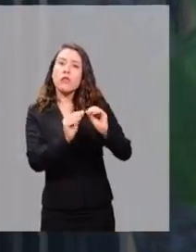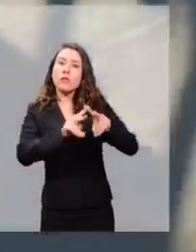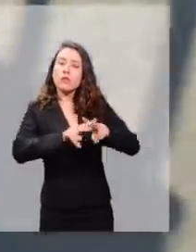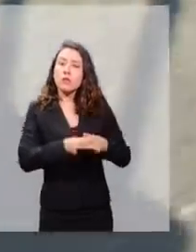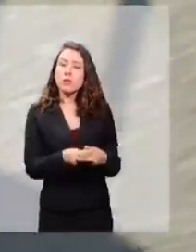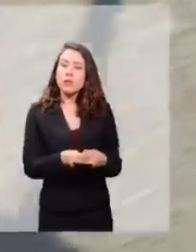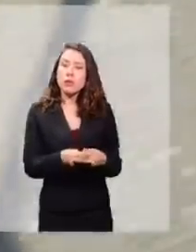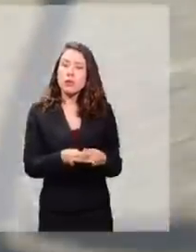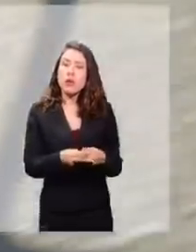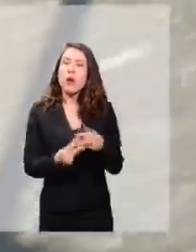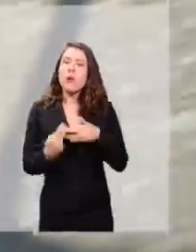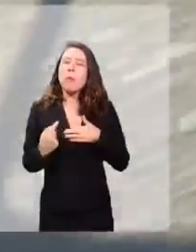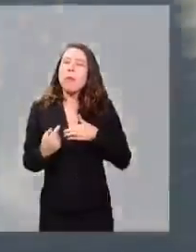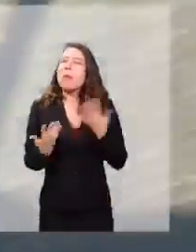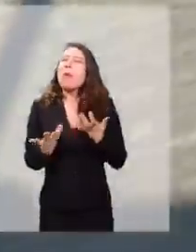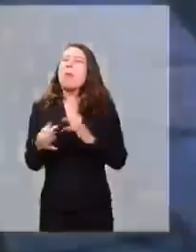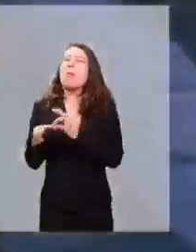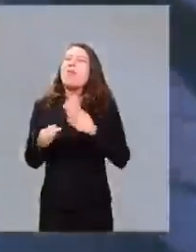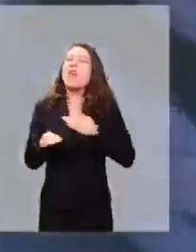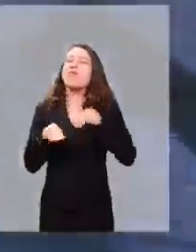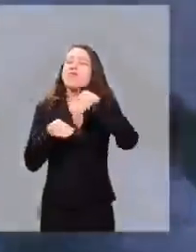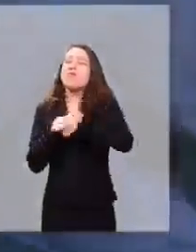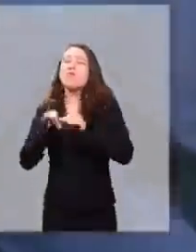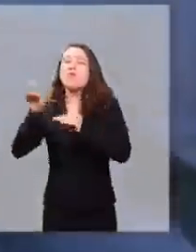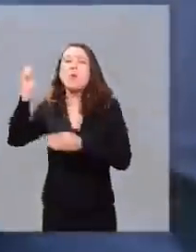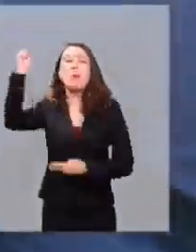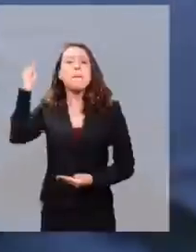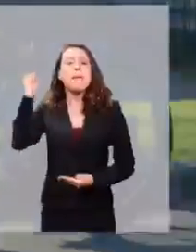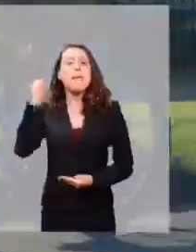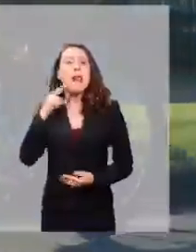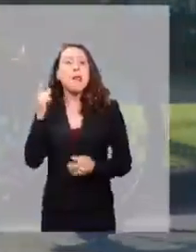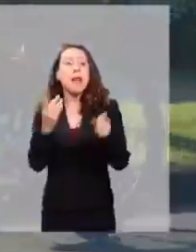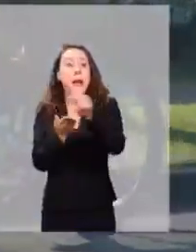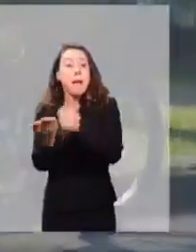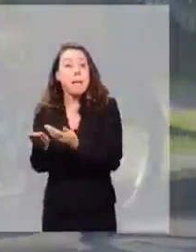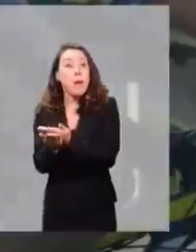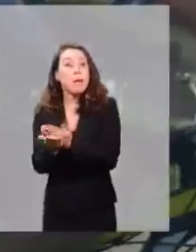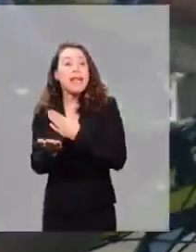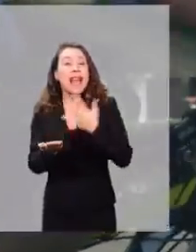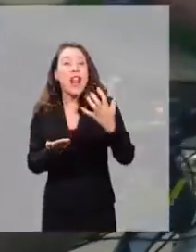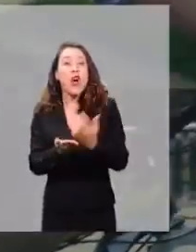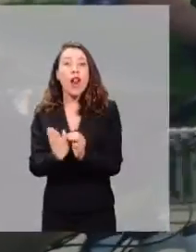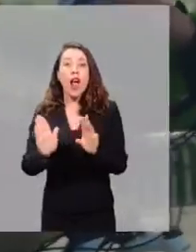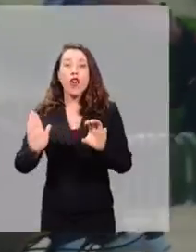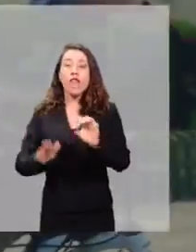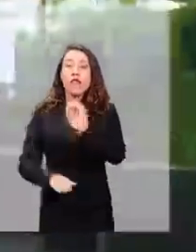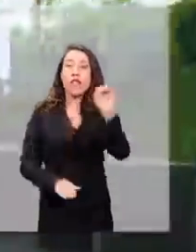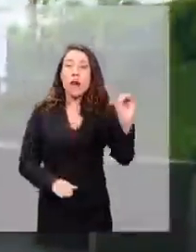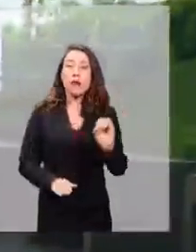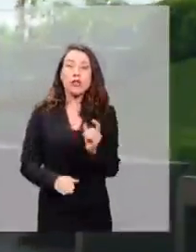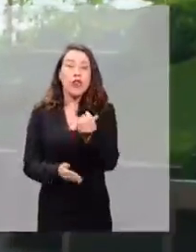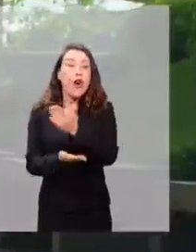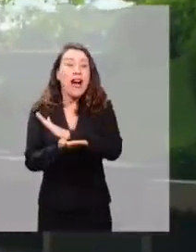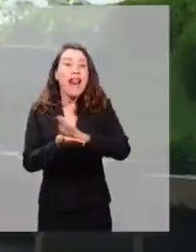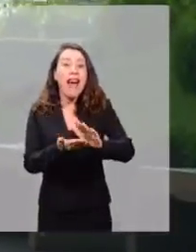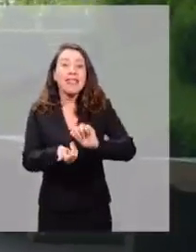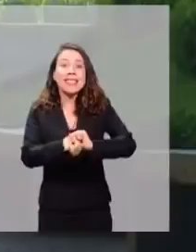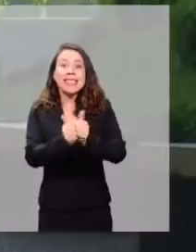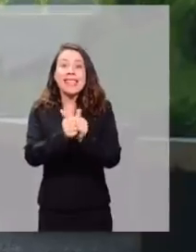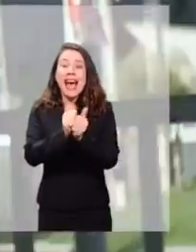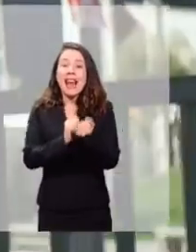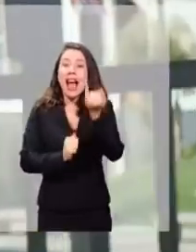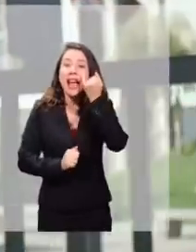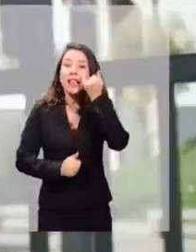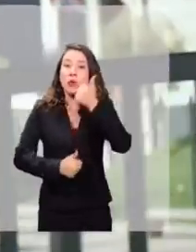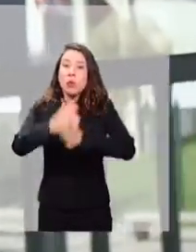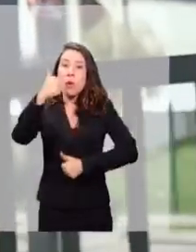formación técnica. Mi gran motivación para votar por Sebastián Piñera está en su propuesta de llegar hasta el 90% de gratuidad para las carreras